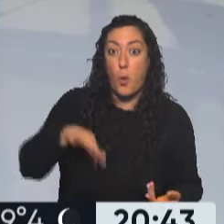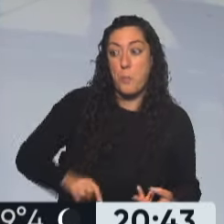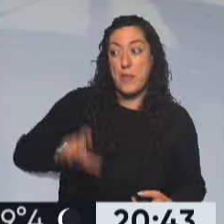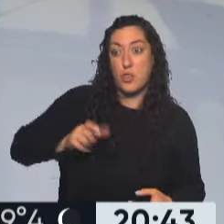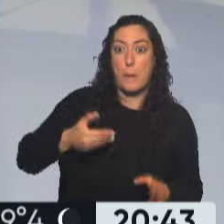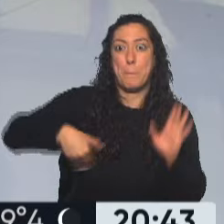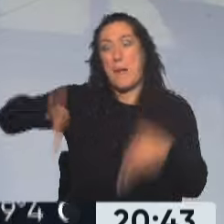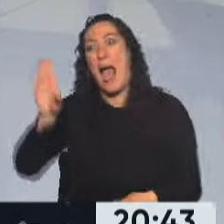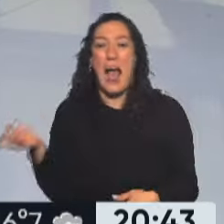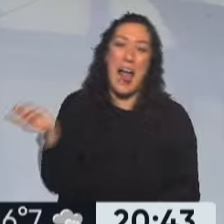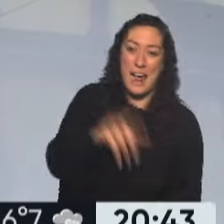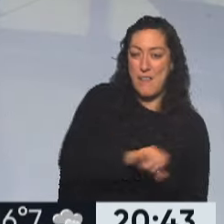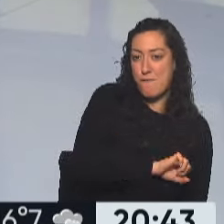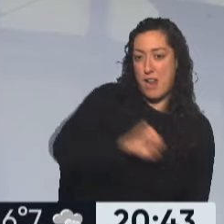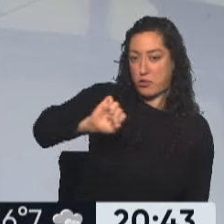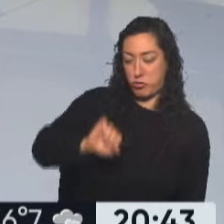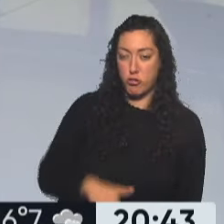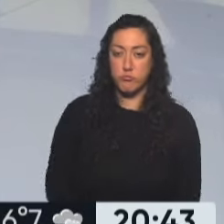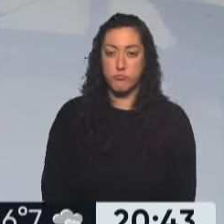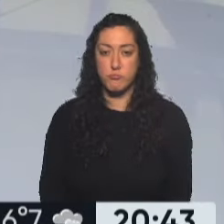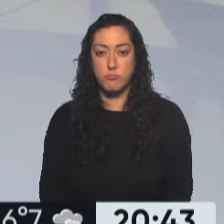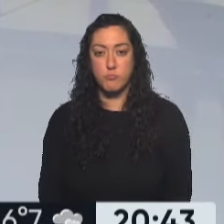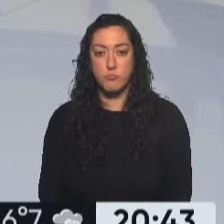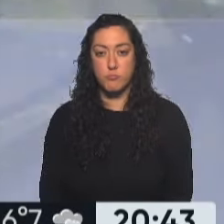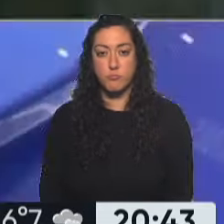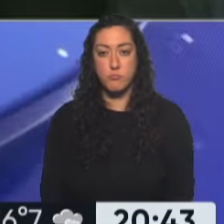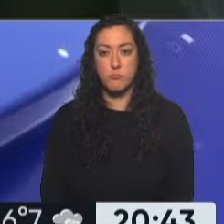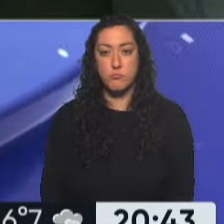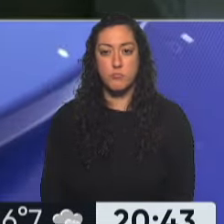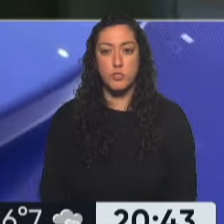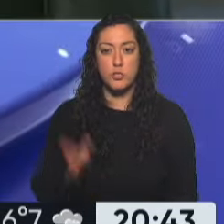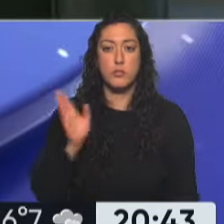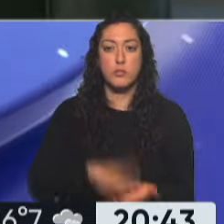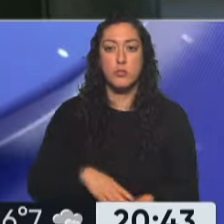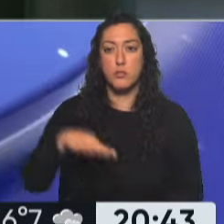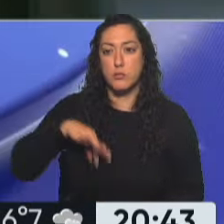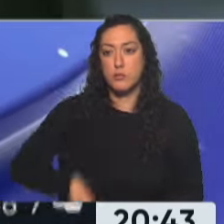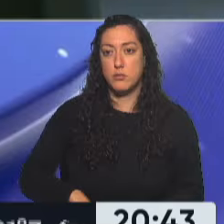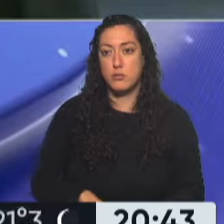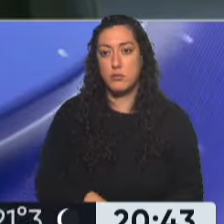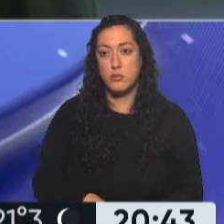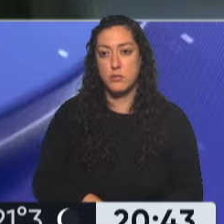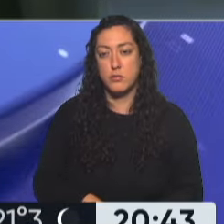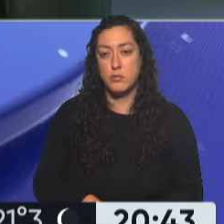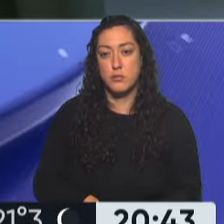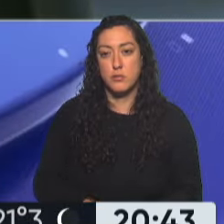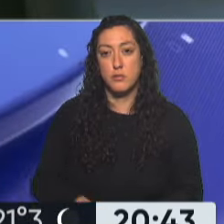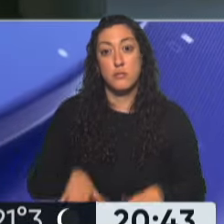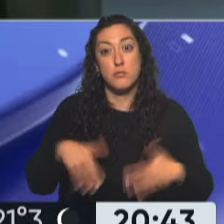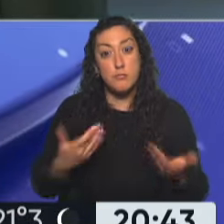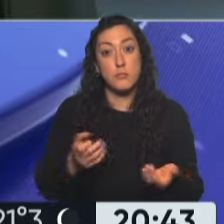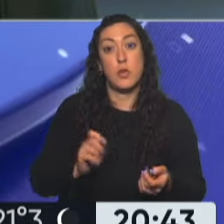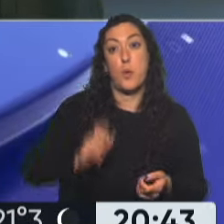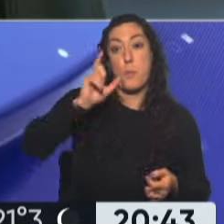que tuvieron los encargados respecto a la inflación con respecto a su salario. Bueno, todos estos aumentos, sin lugar a